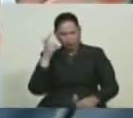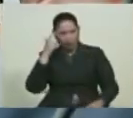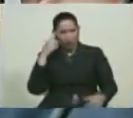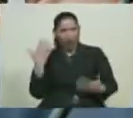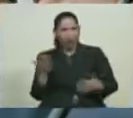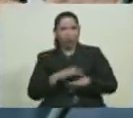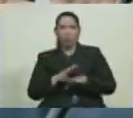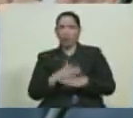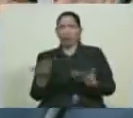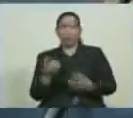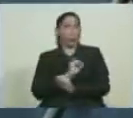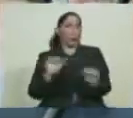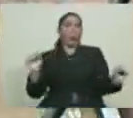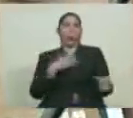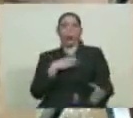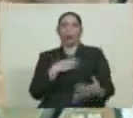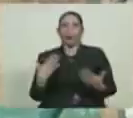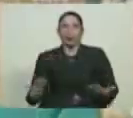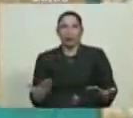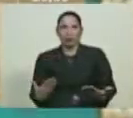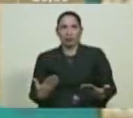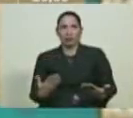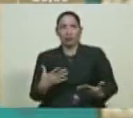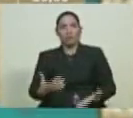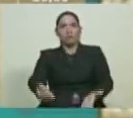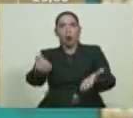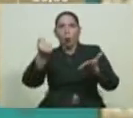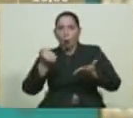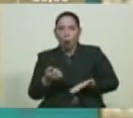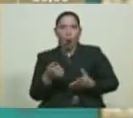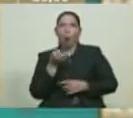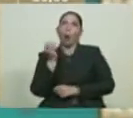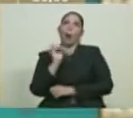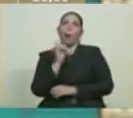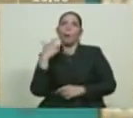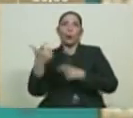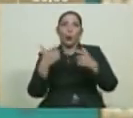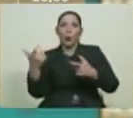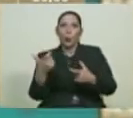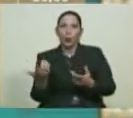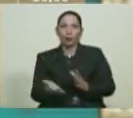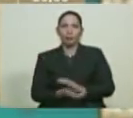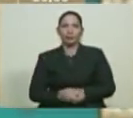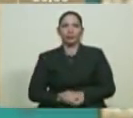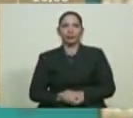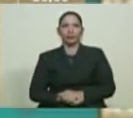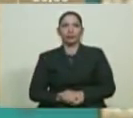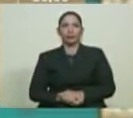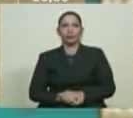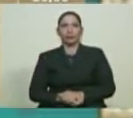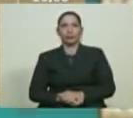que no se podía. O eran los bonos, o era la búsqueda, o era solamente